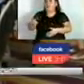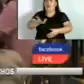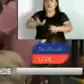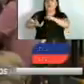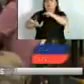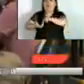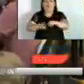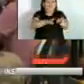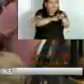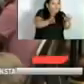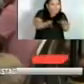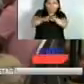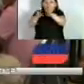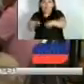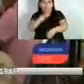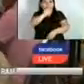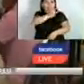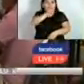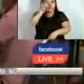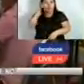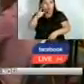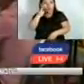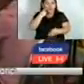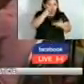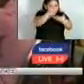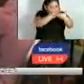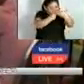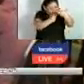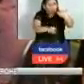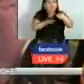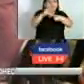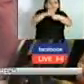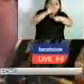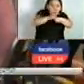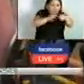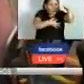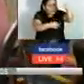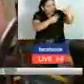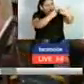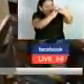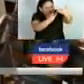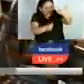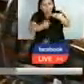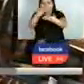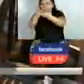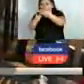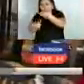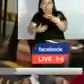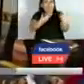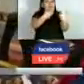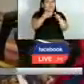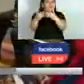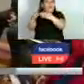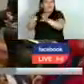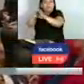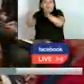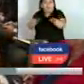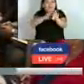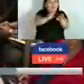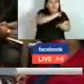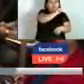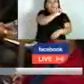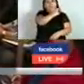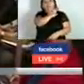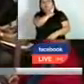las 49 mesas de trabajo que verificarán las actas que han sido procesadas por las distintas juntas receptoras de